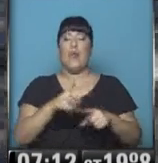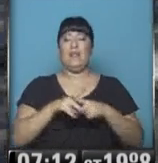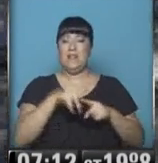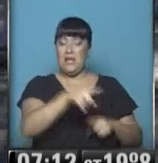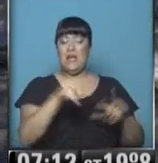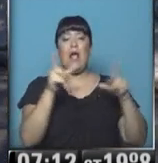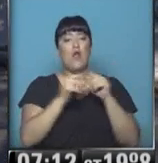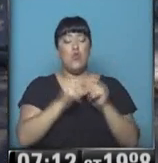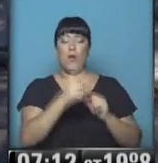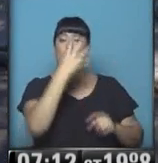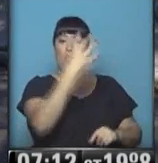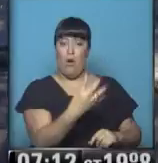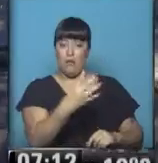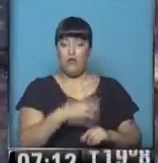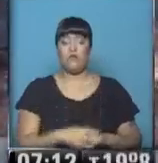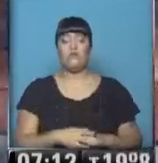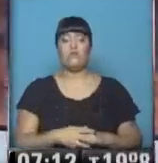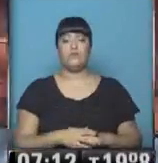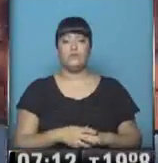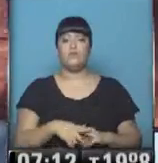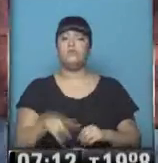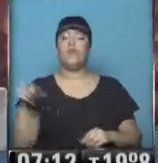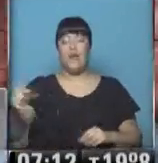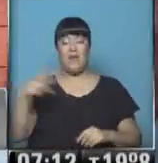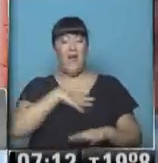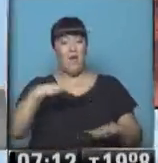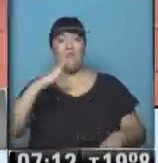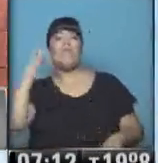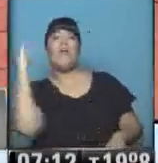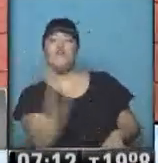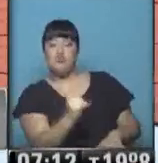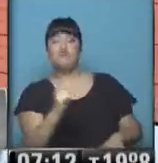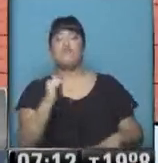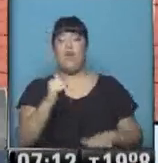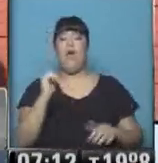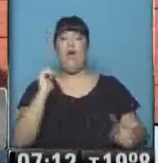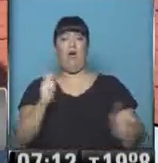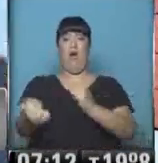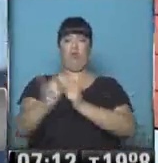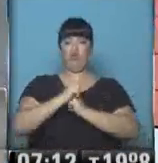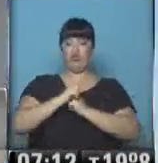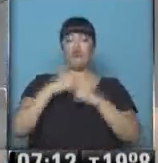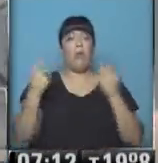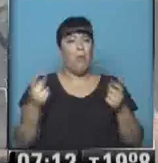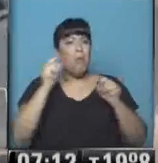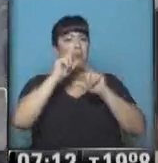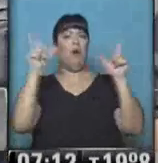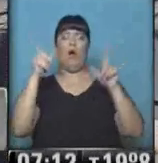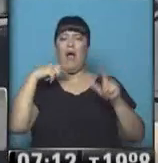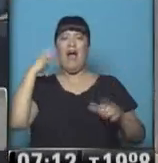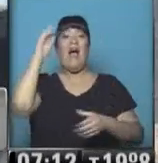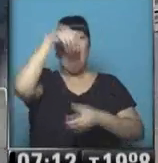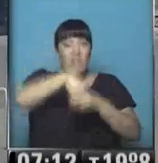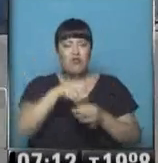la número 4, que denunció haber sido abusada sexualmente. Sí, lo llamativo es que ocurrió dentro de la